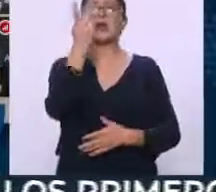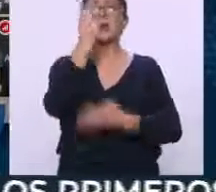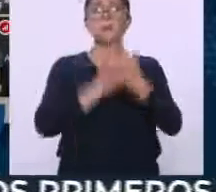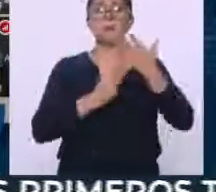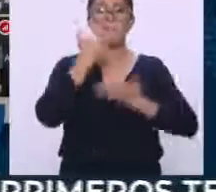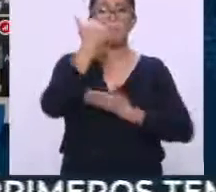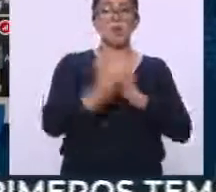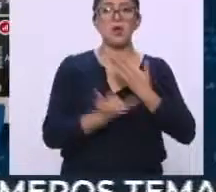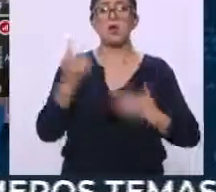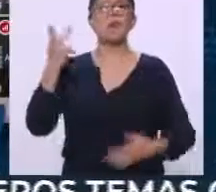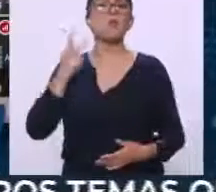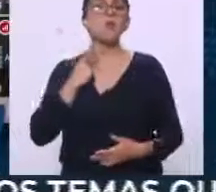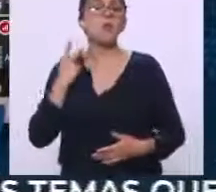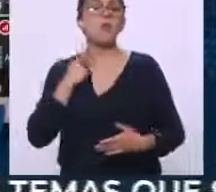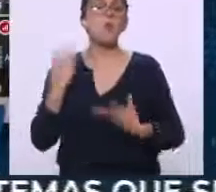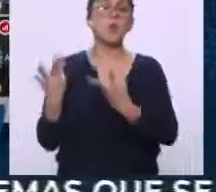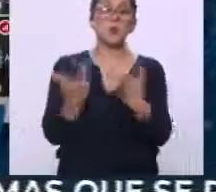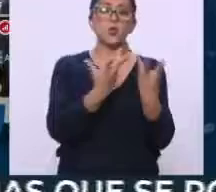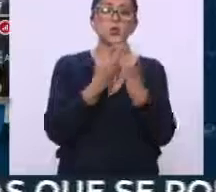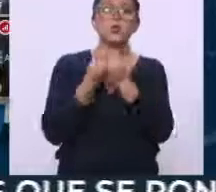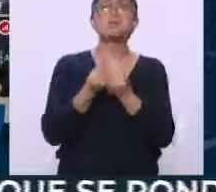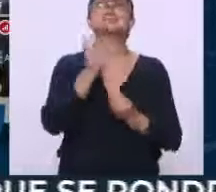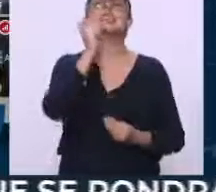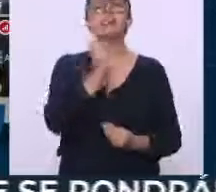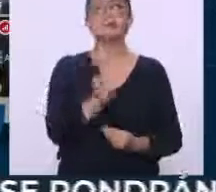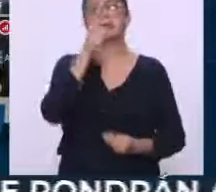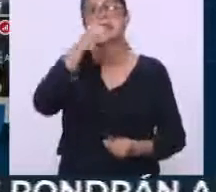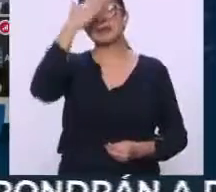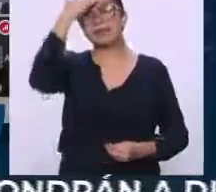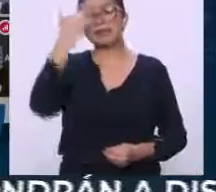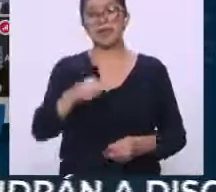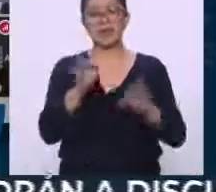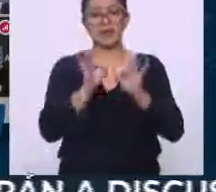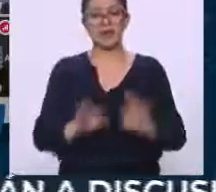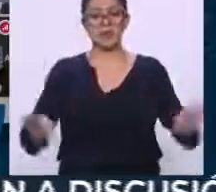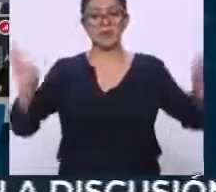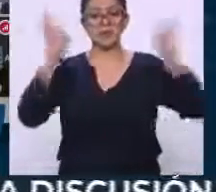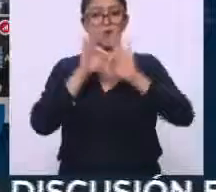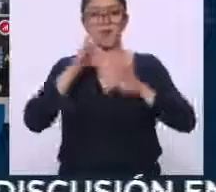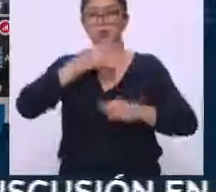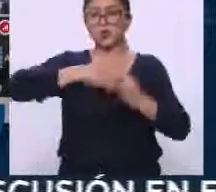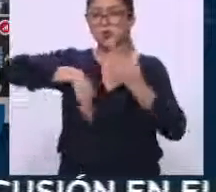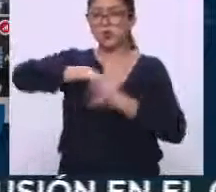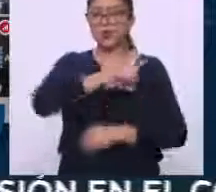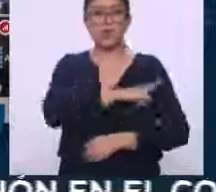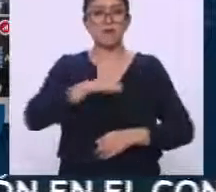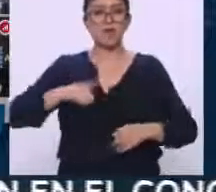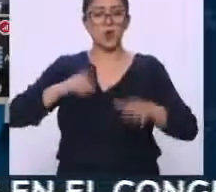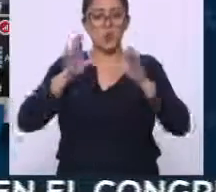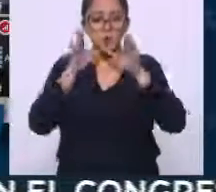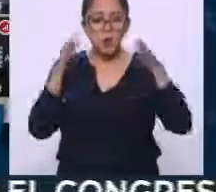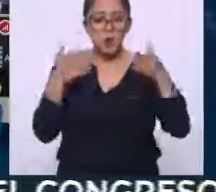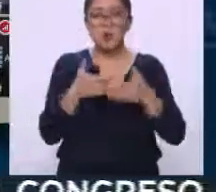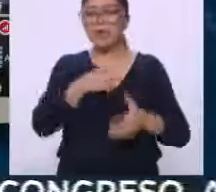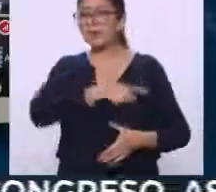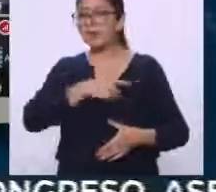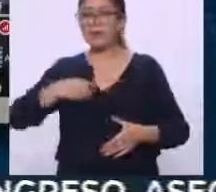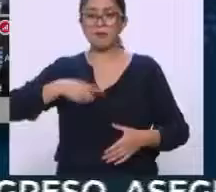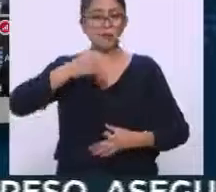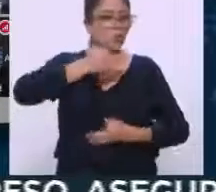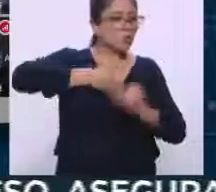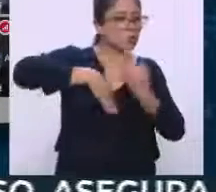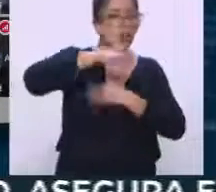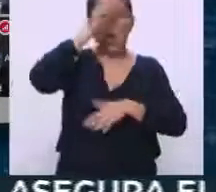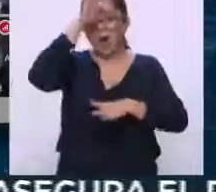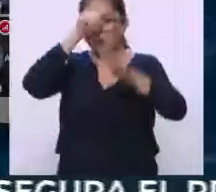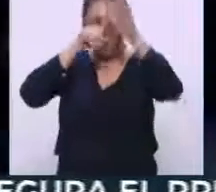que ponga en el simbolismo lo importante que es hacer comunidad y ponernos de acuerdo entre muchas que no estemos de acuerdo.